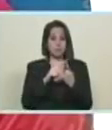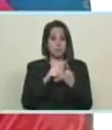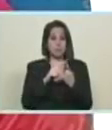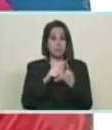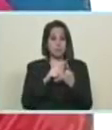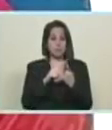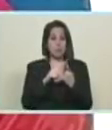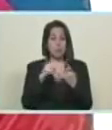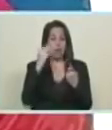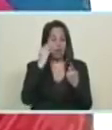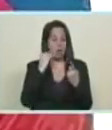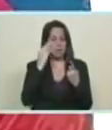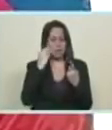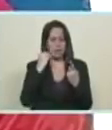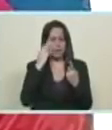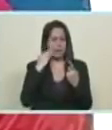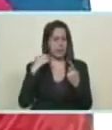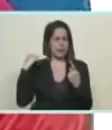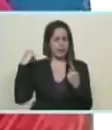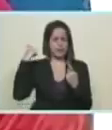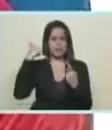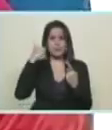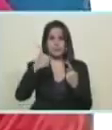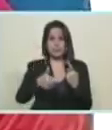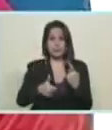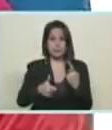Tenemos la experiencia, la tenemos.